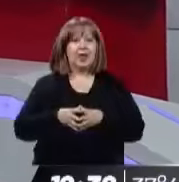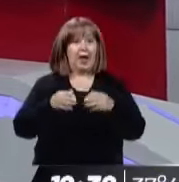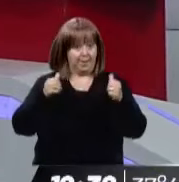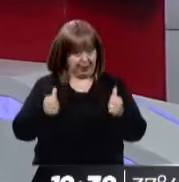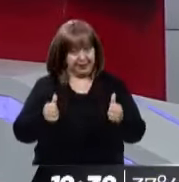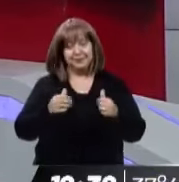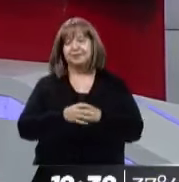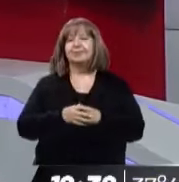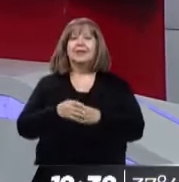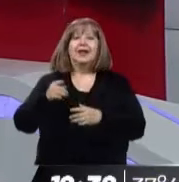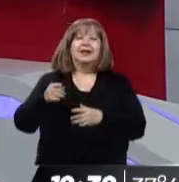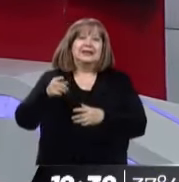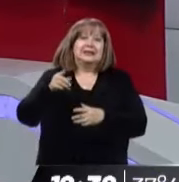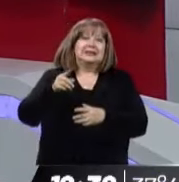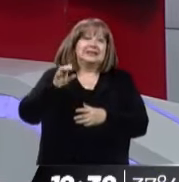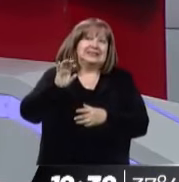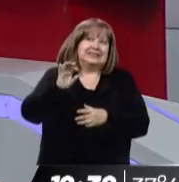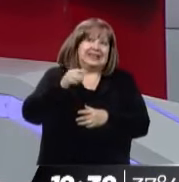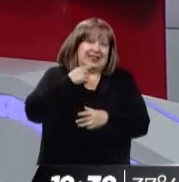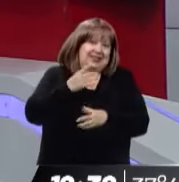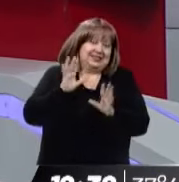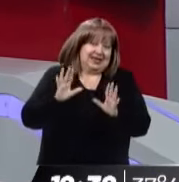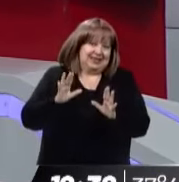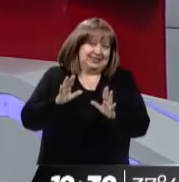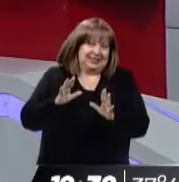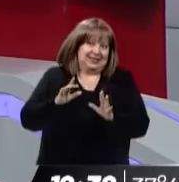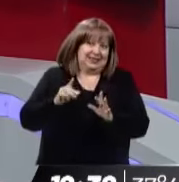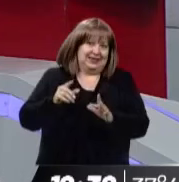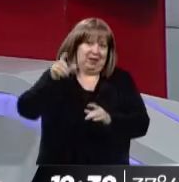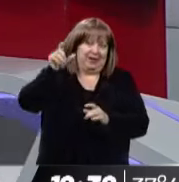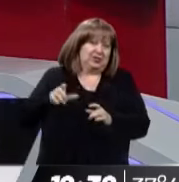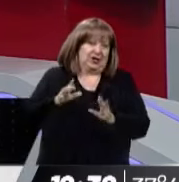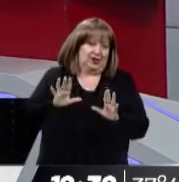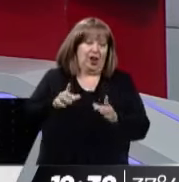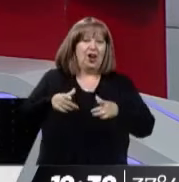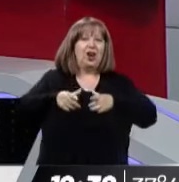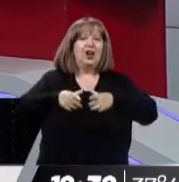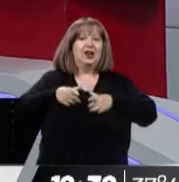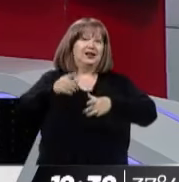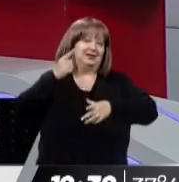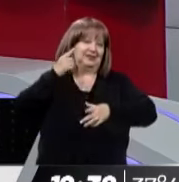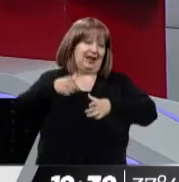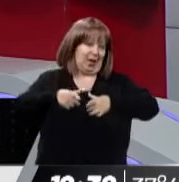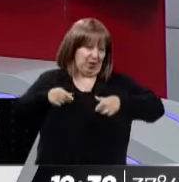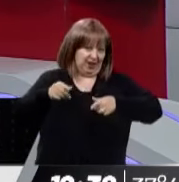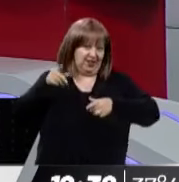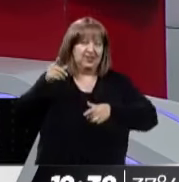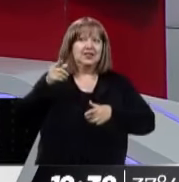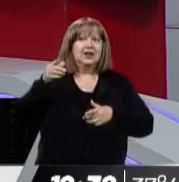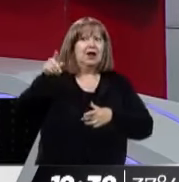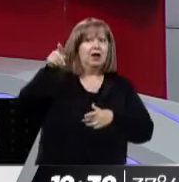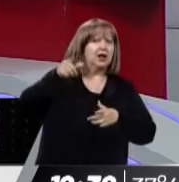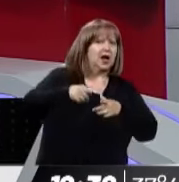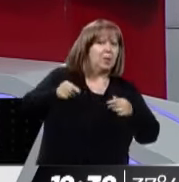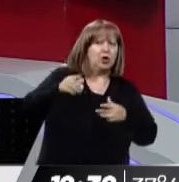Bueno, a ver, viste que siempre se dice que las personas o los japoneses son muy ordenados, inteligentes, sí,